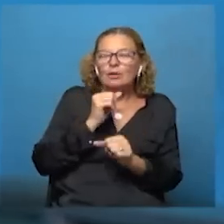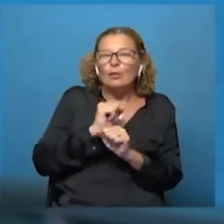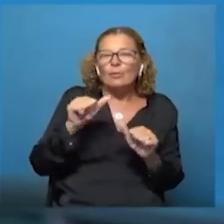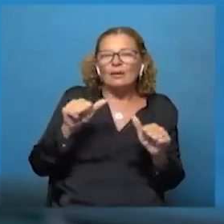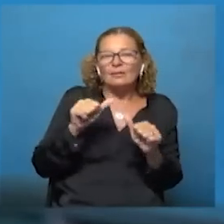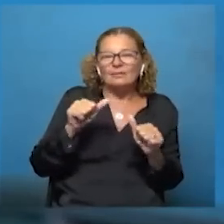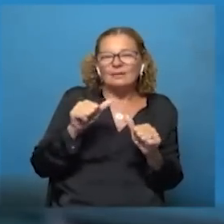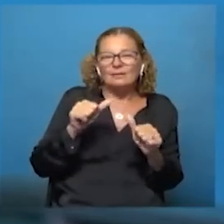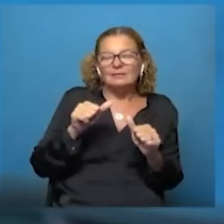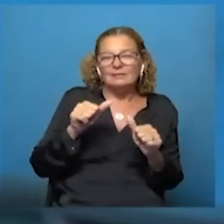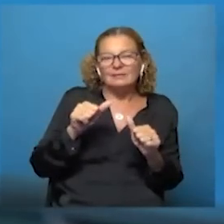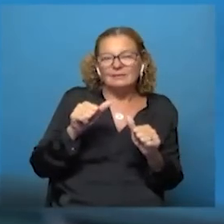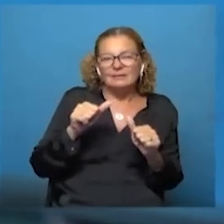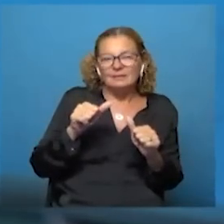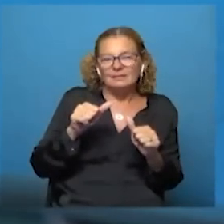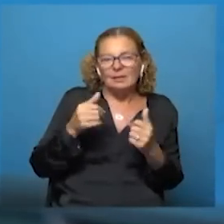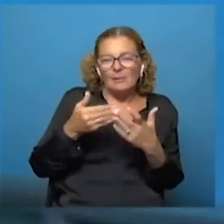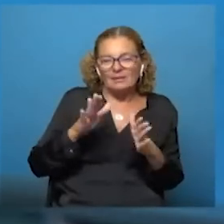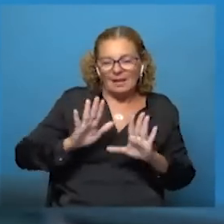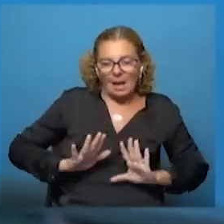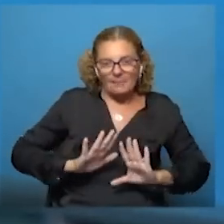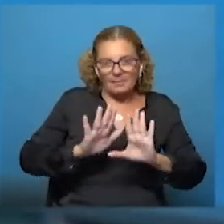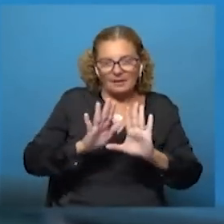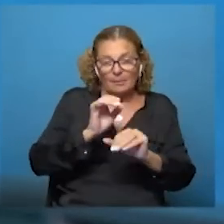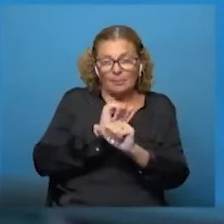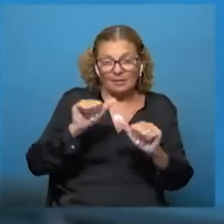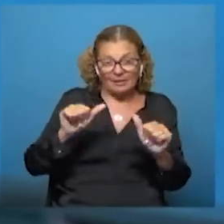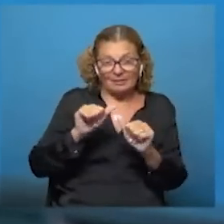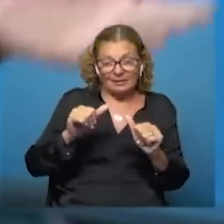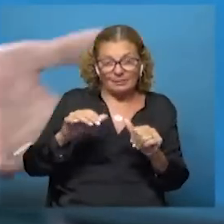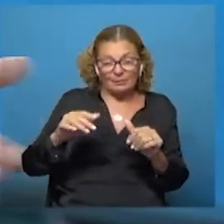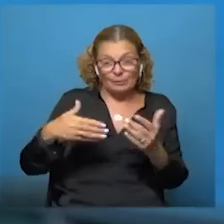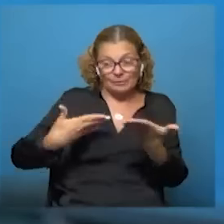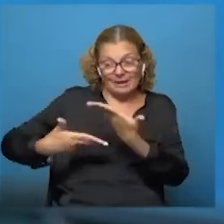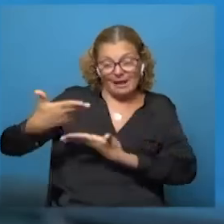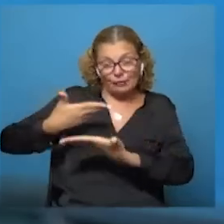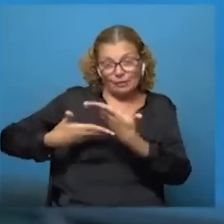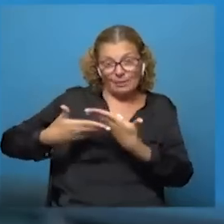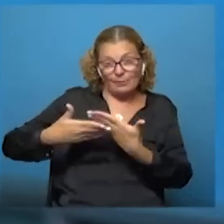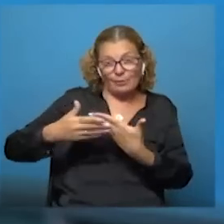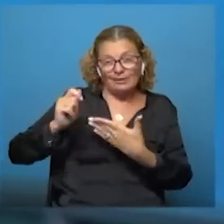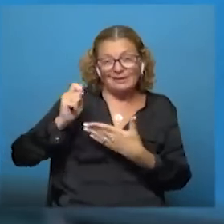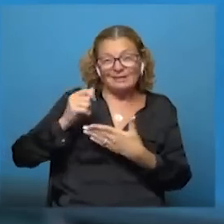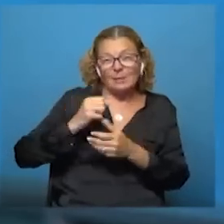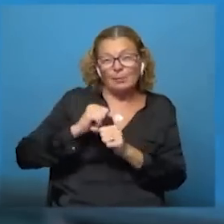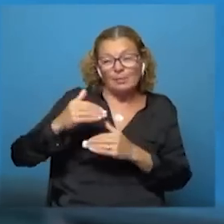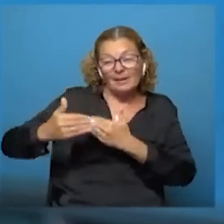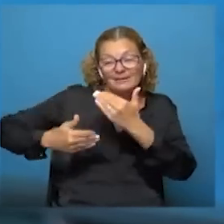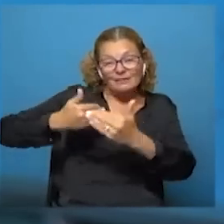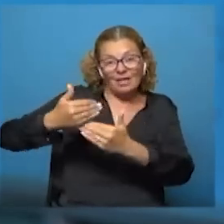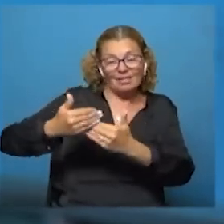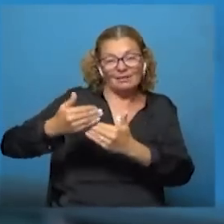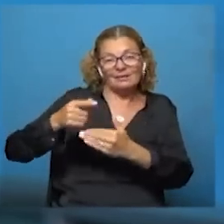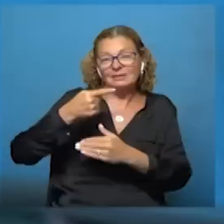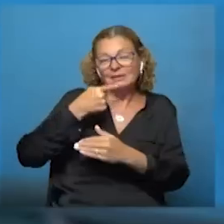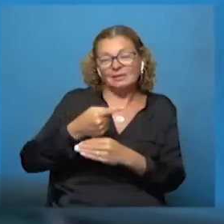puede hacer Pero bueno vamos a empezar a preparar para que lo pueda hacer y vamos a relacionarnos con quien se pueda para llevarlo adelante y